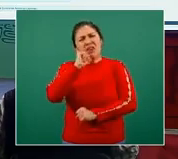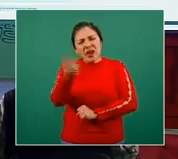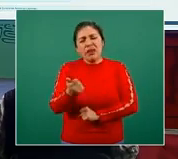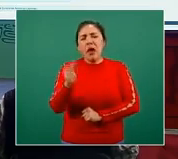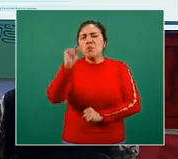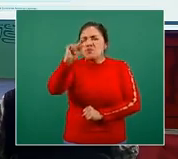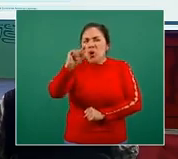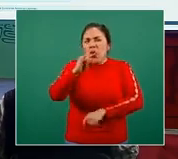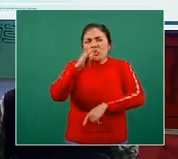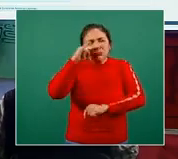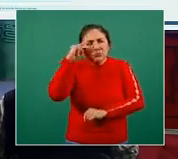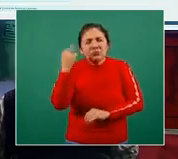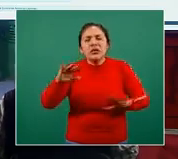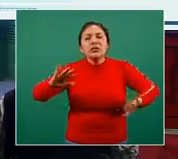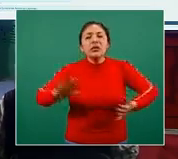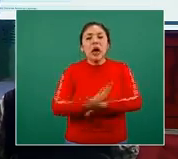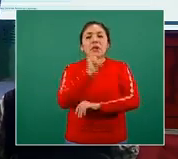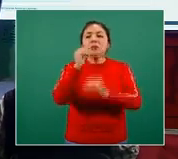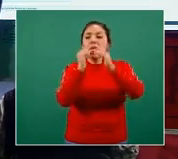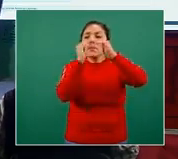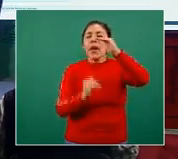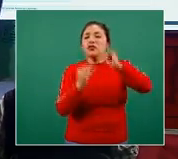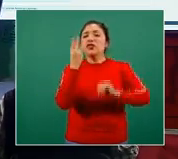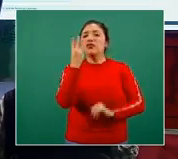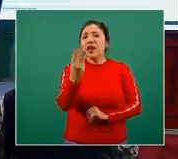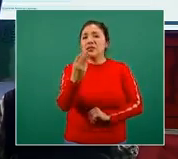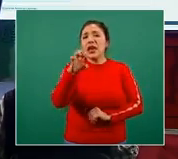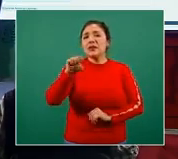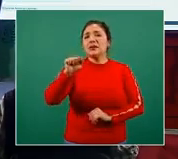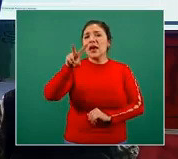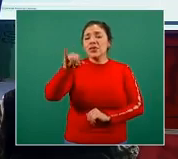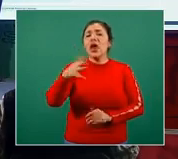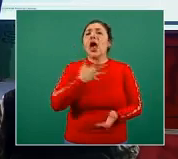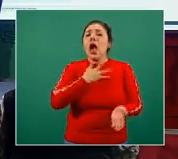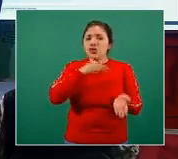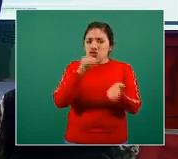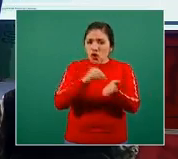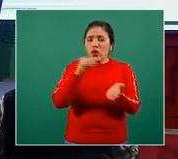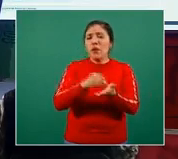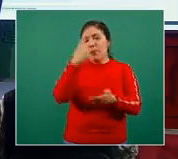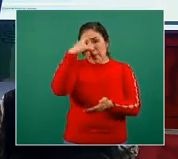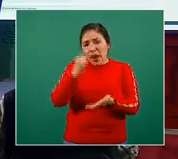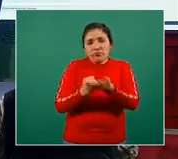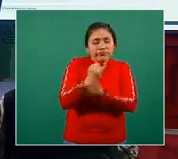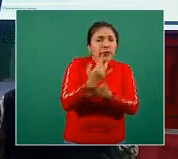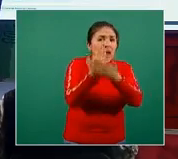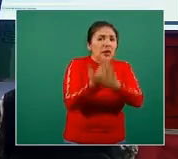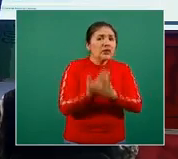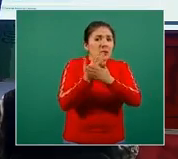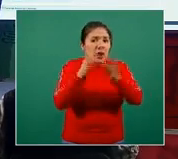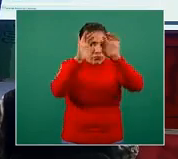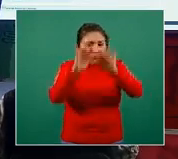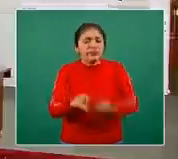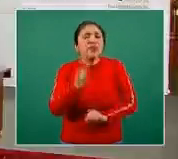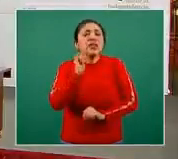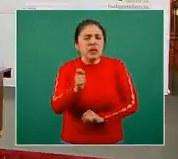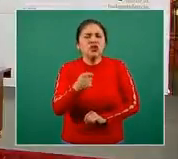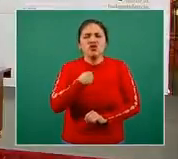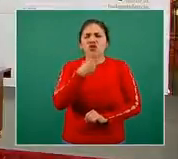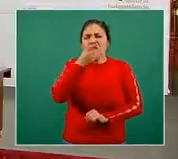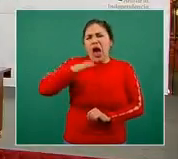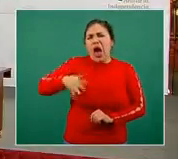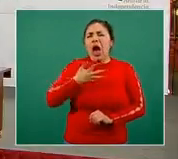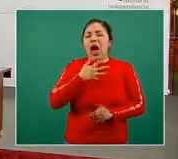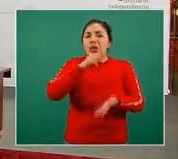pequeño cambio de reducción de 3 eventos que siguen en el proceso de dictaminación. Ya habíamos hablado que originalmente